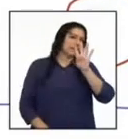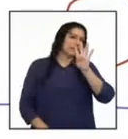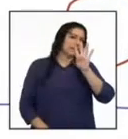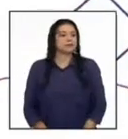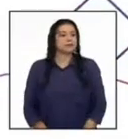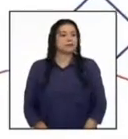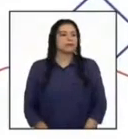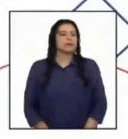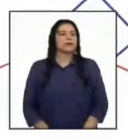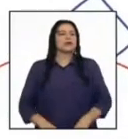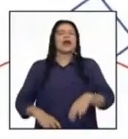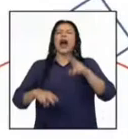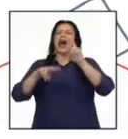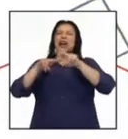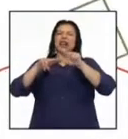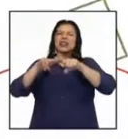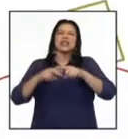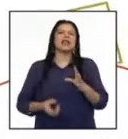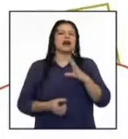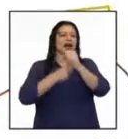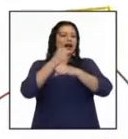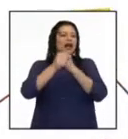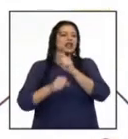1934, Argentina en